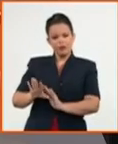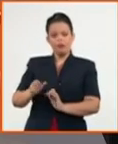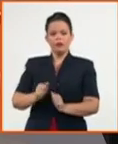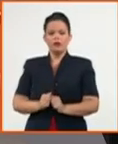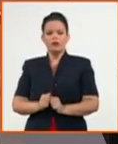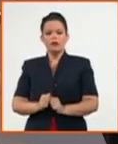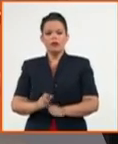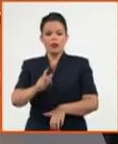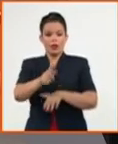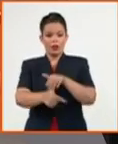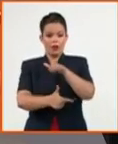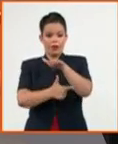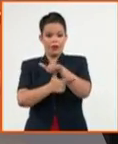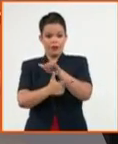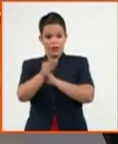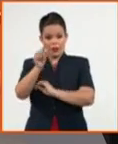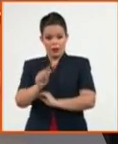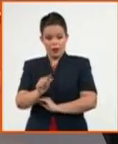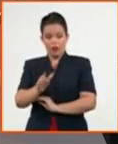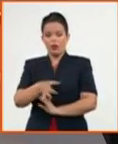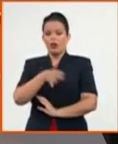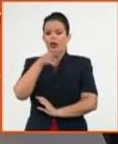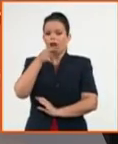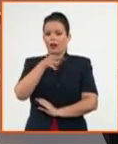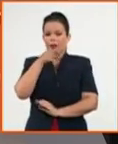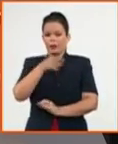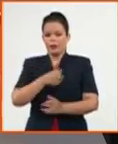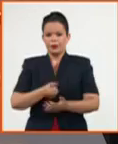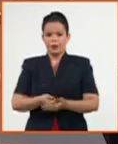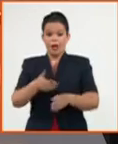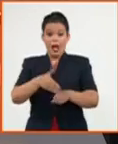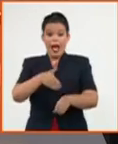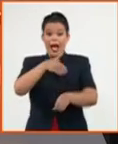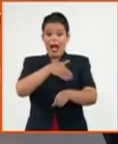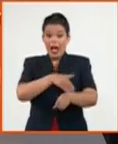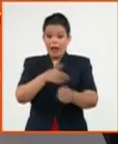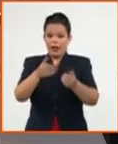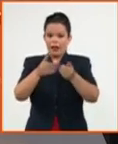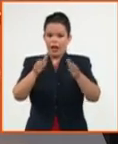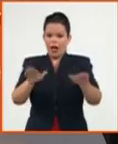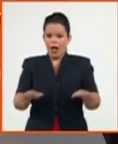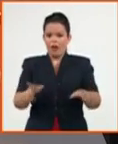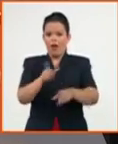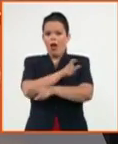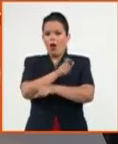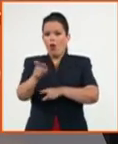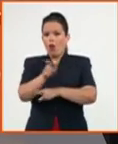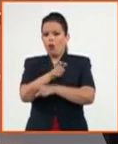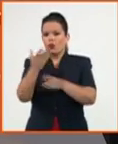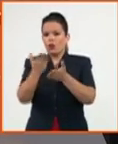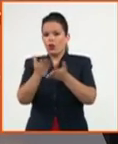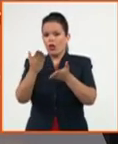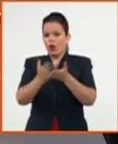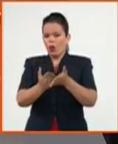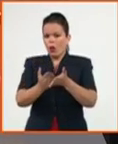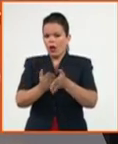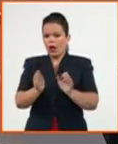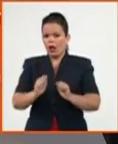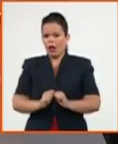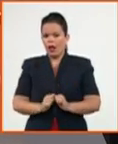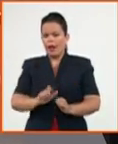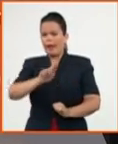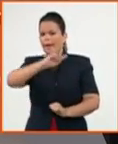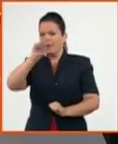referencia de antes del inicio del curso escolar se van a tener aplicadas las tres dosis y van a tener todos los vacuna blesa